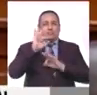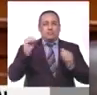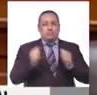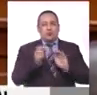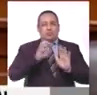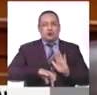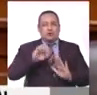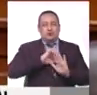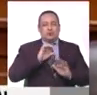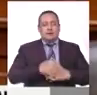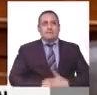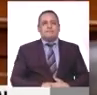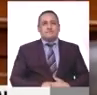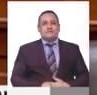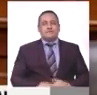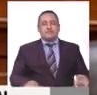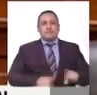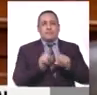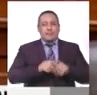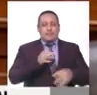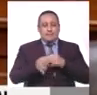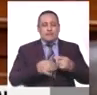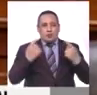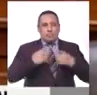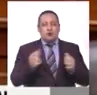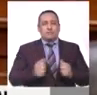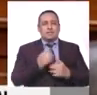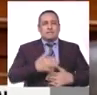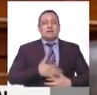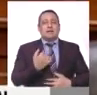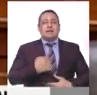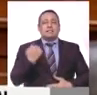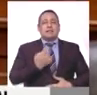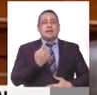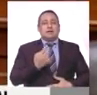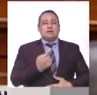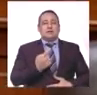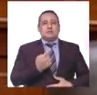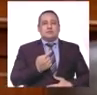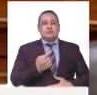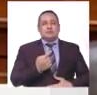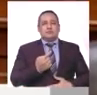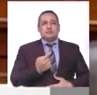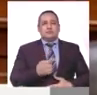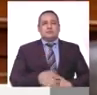el dictamen. Esta declaratoria de interés nacional,